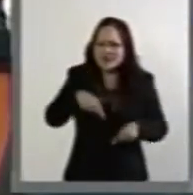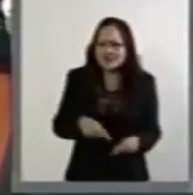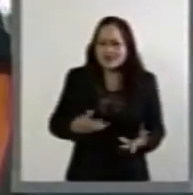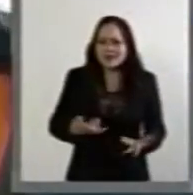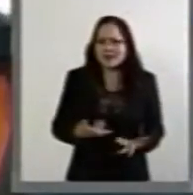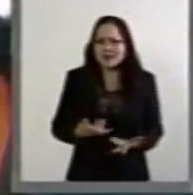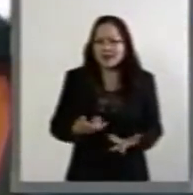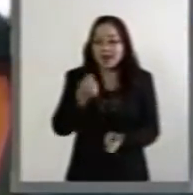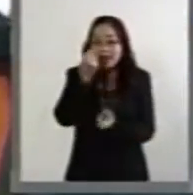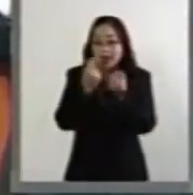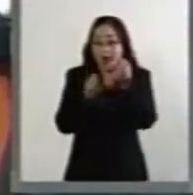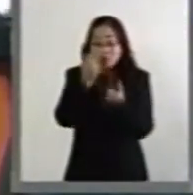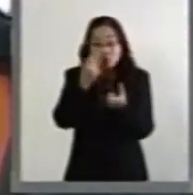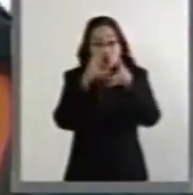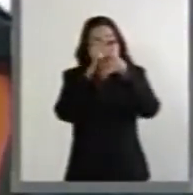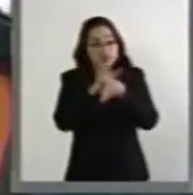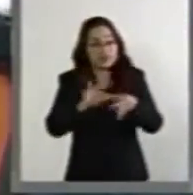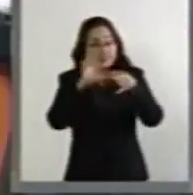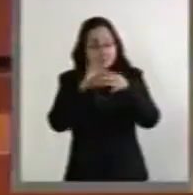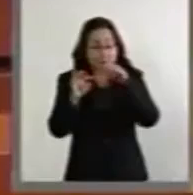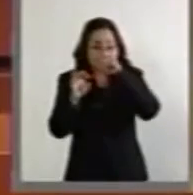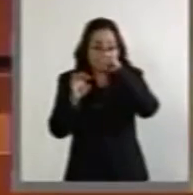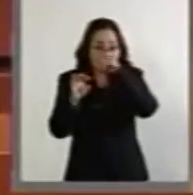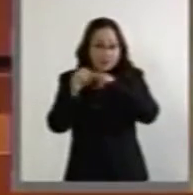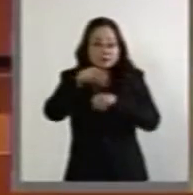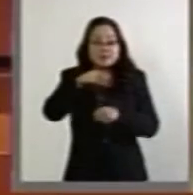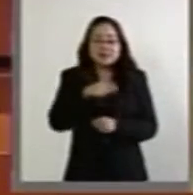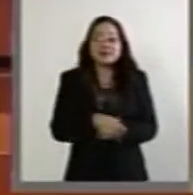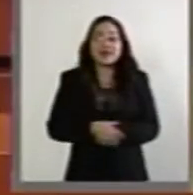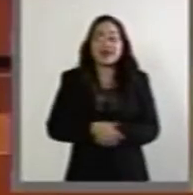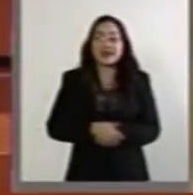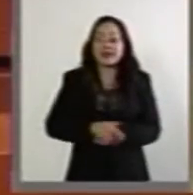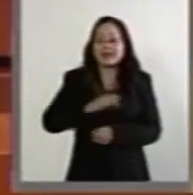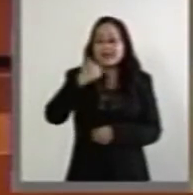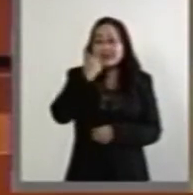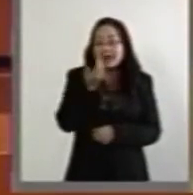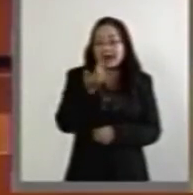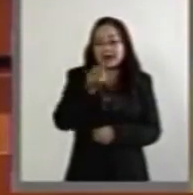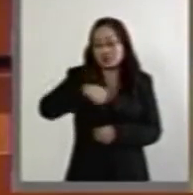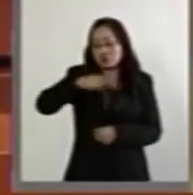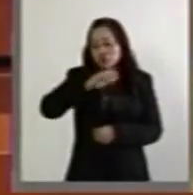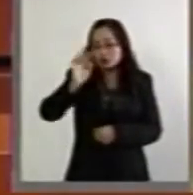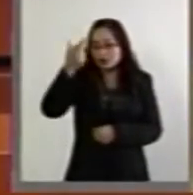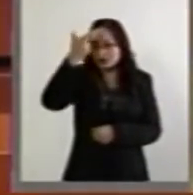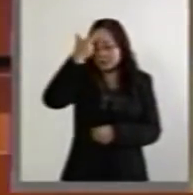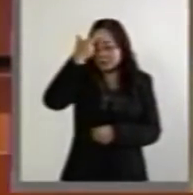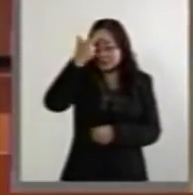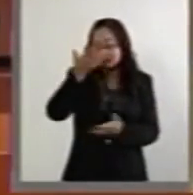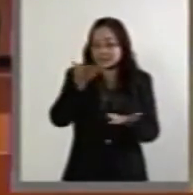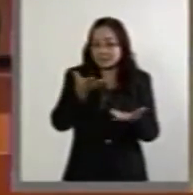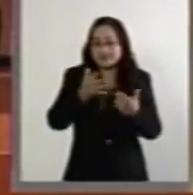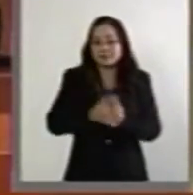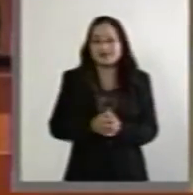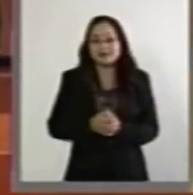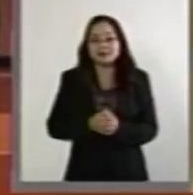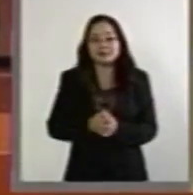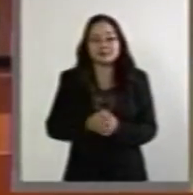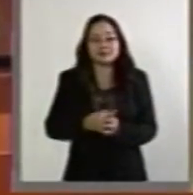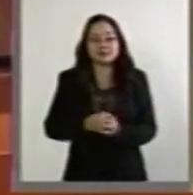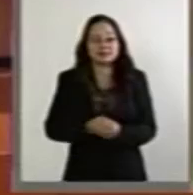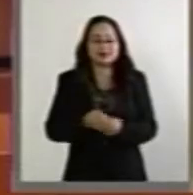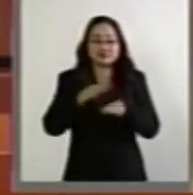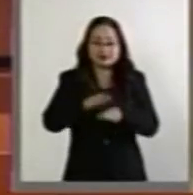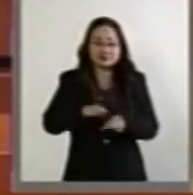Para aquellos que dicen o nos quieren recordar resolver los